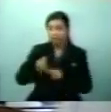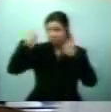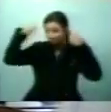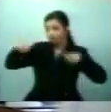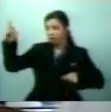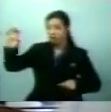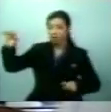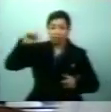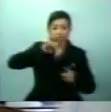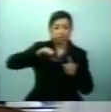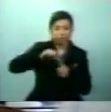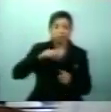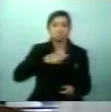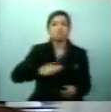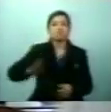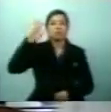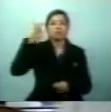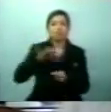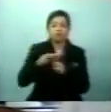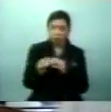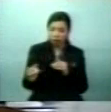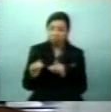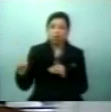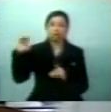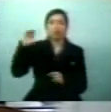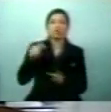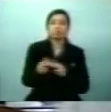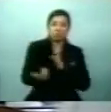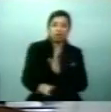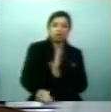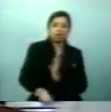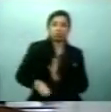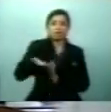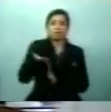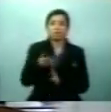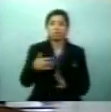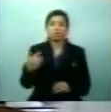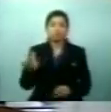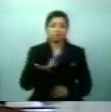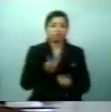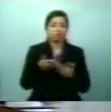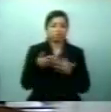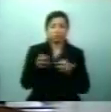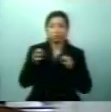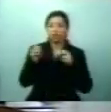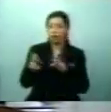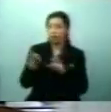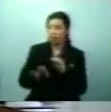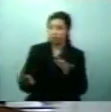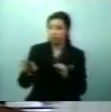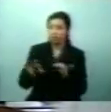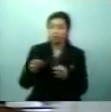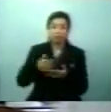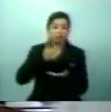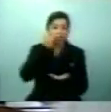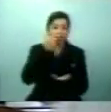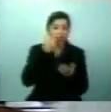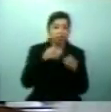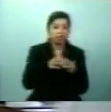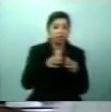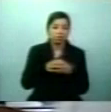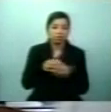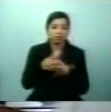asociación. Doy mi voto por el progreso, por el desarrollo, por mejores oportunidades para nuestros jóvenes, para